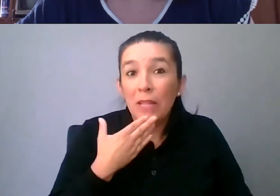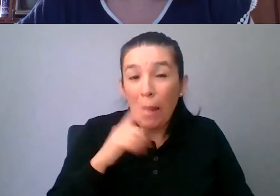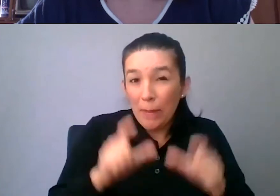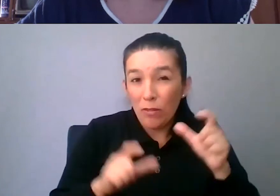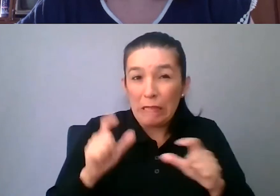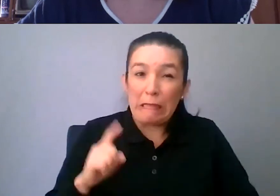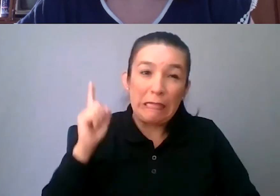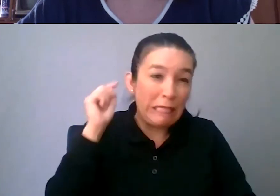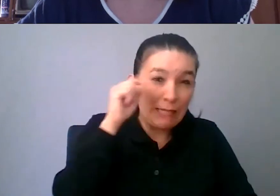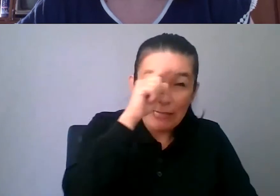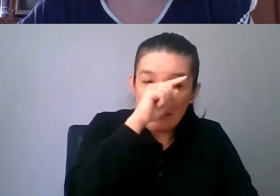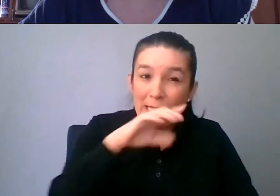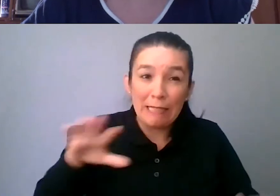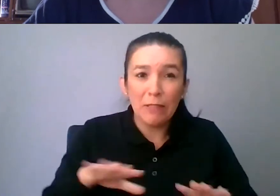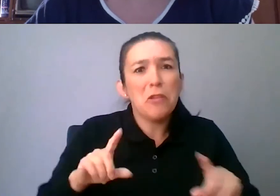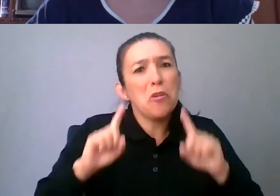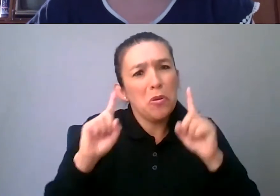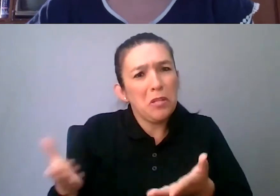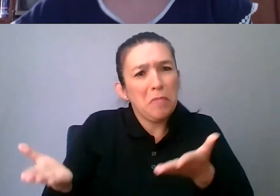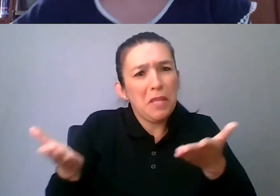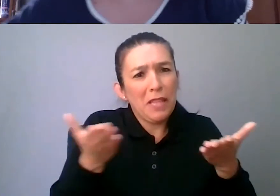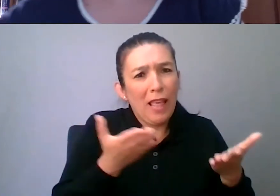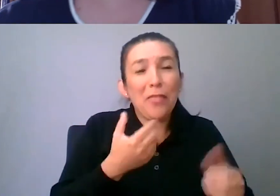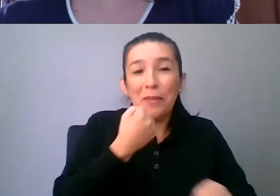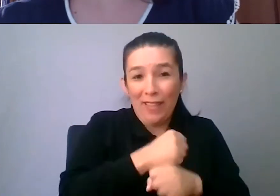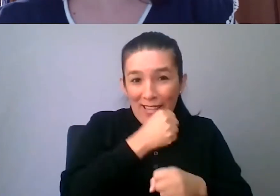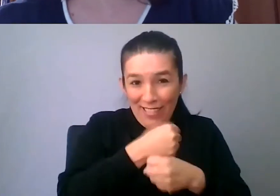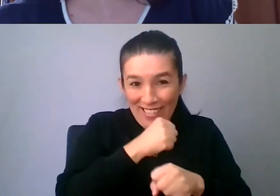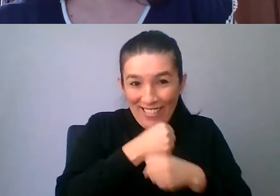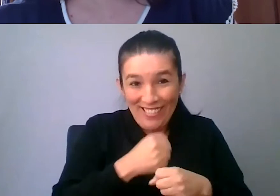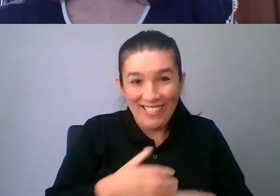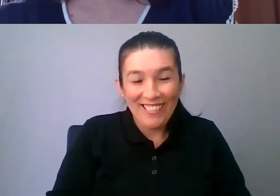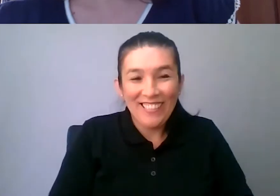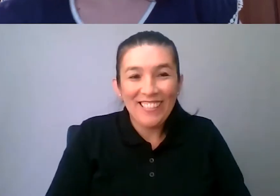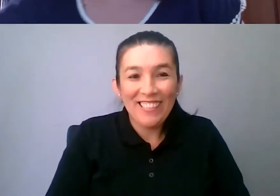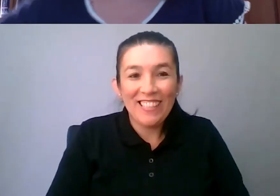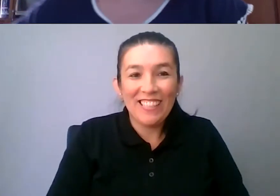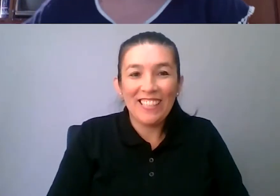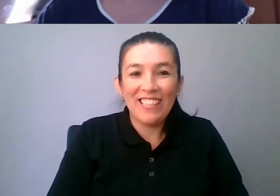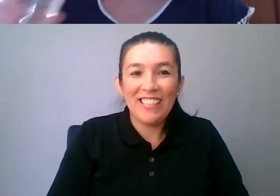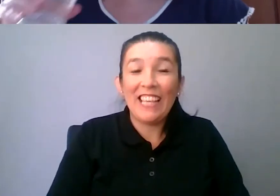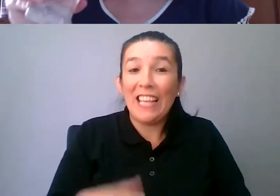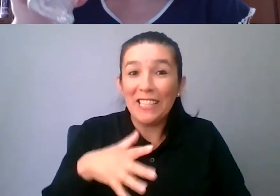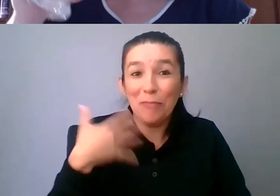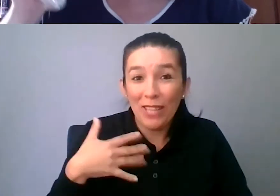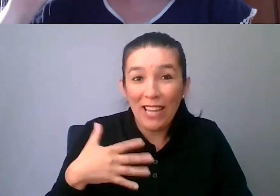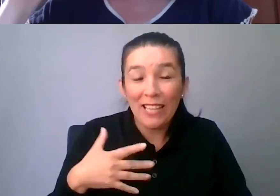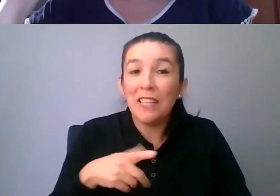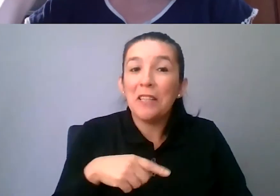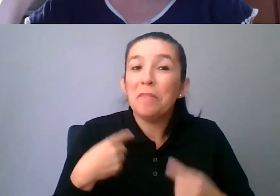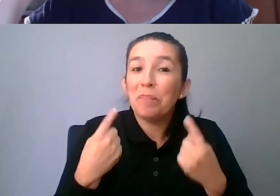hacer estas figuras, bueno, están invitadas a tomar nuestros talleres. Eso es lo importante, ¿no? Que